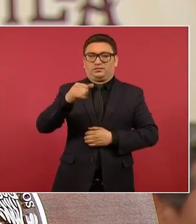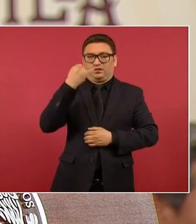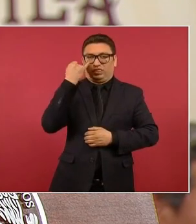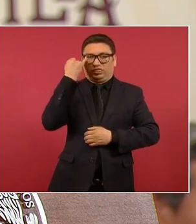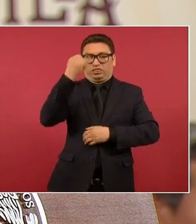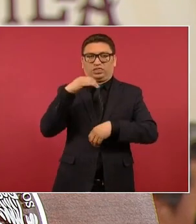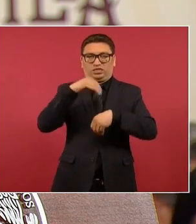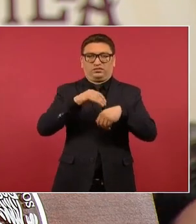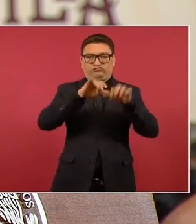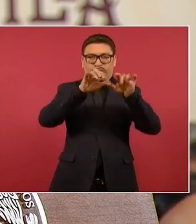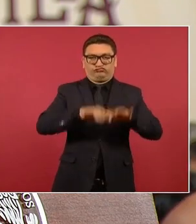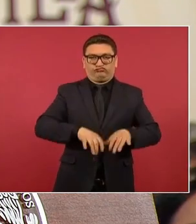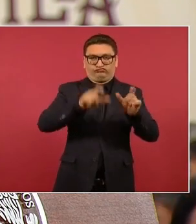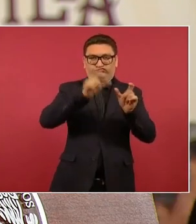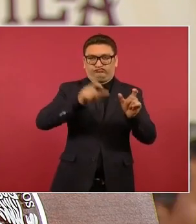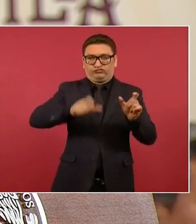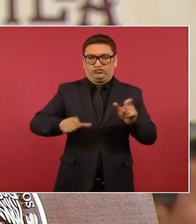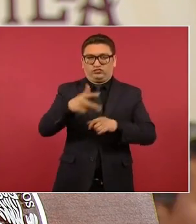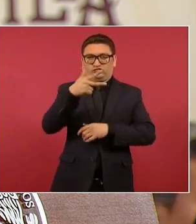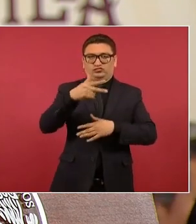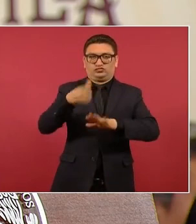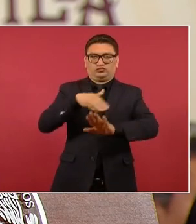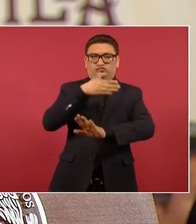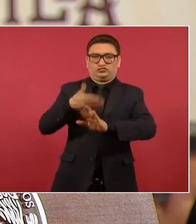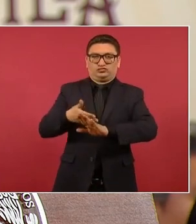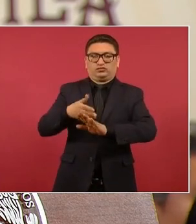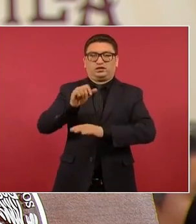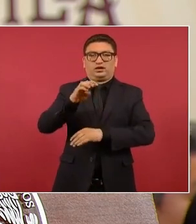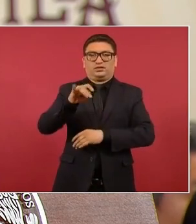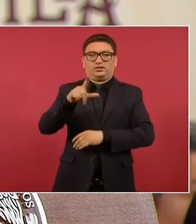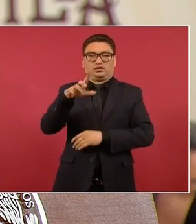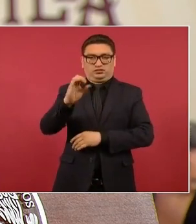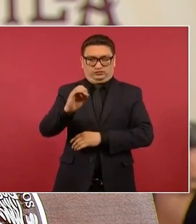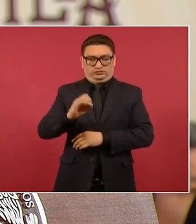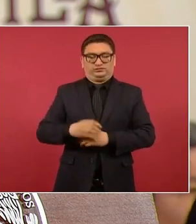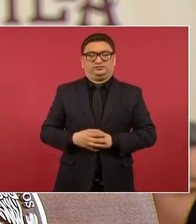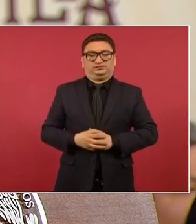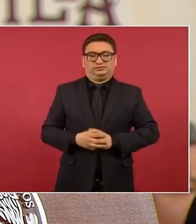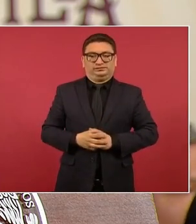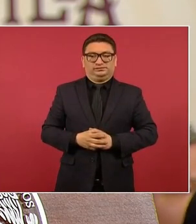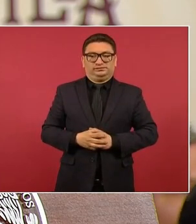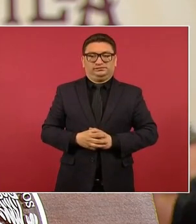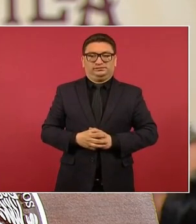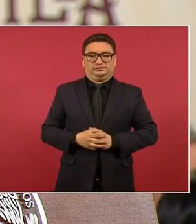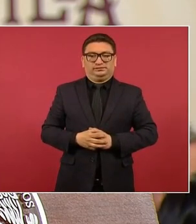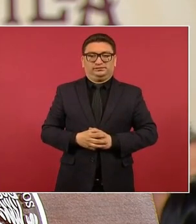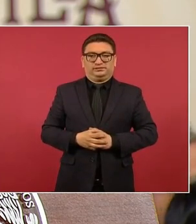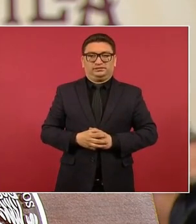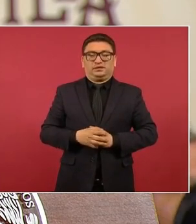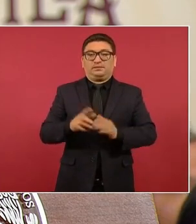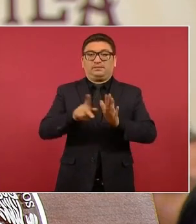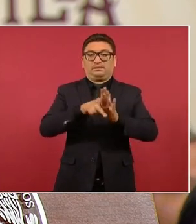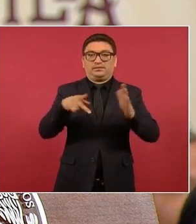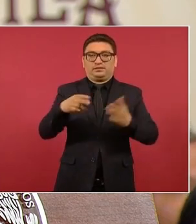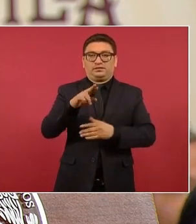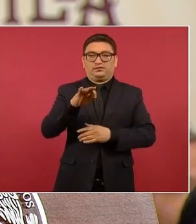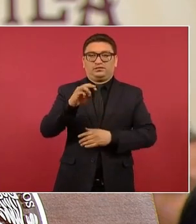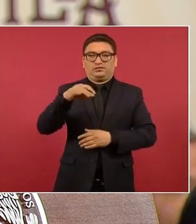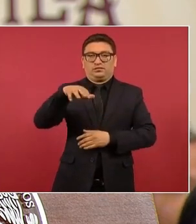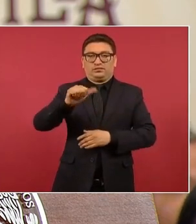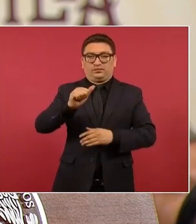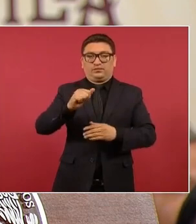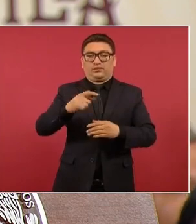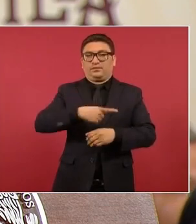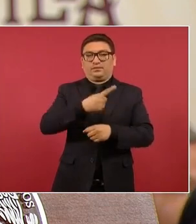sus 8 columnas contra el presidente Andrés Manuel López Obrador. El periódico Reforma publicó en su